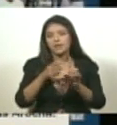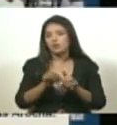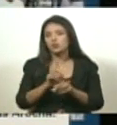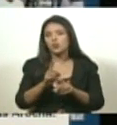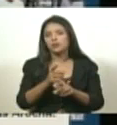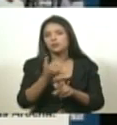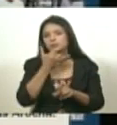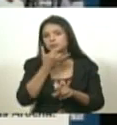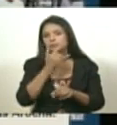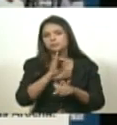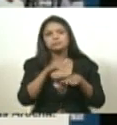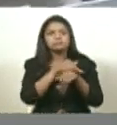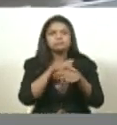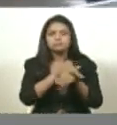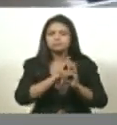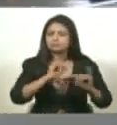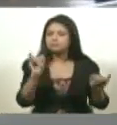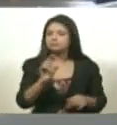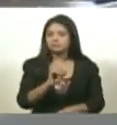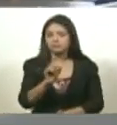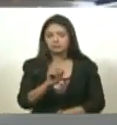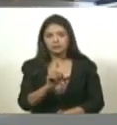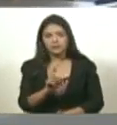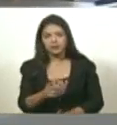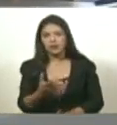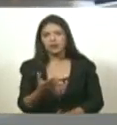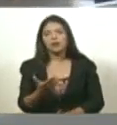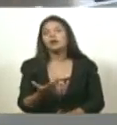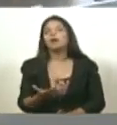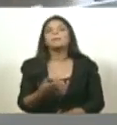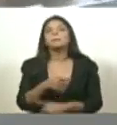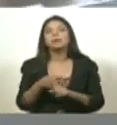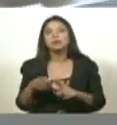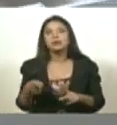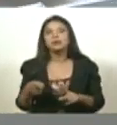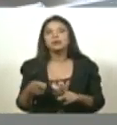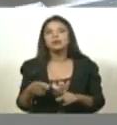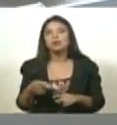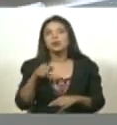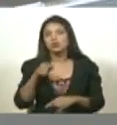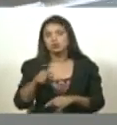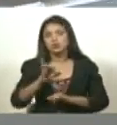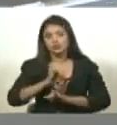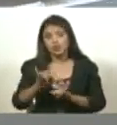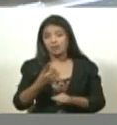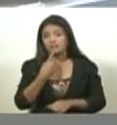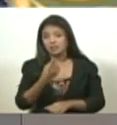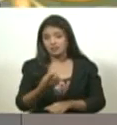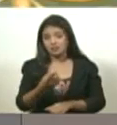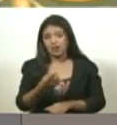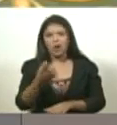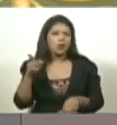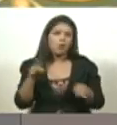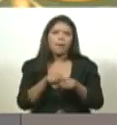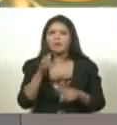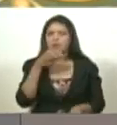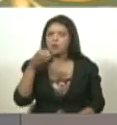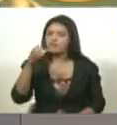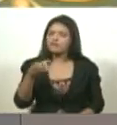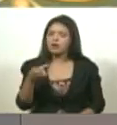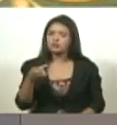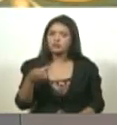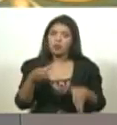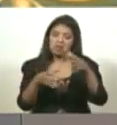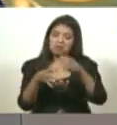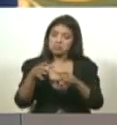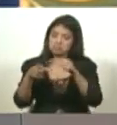hicieron, o lo correcto no es que hayan hecho la corrección. El problema está en que cuando usted derrama un vaso de leche, es muy difícil recoger la